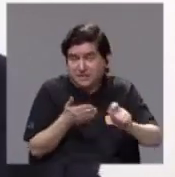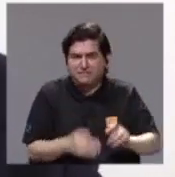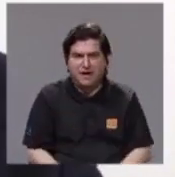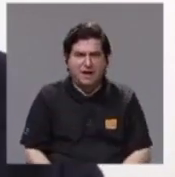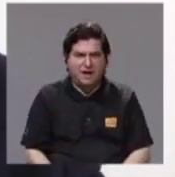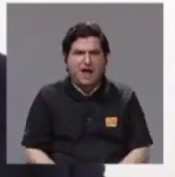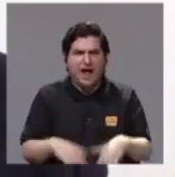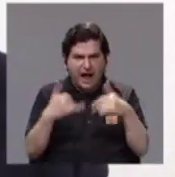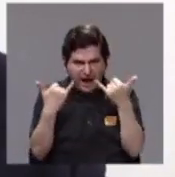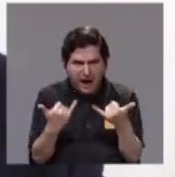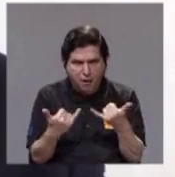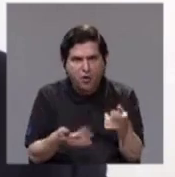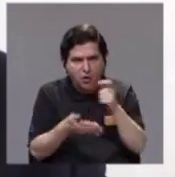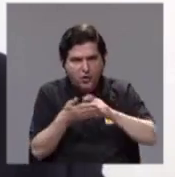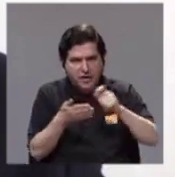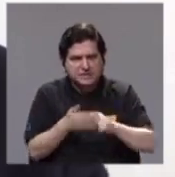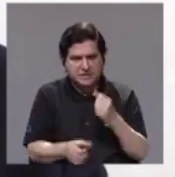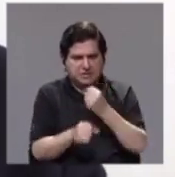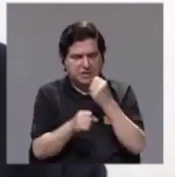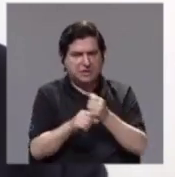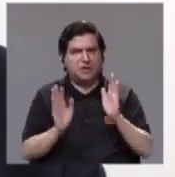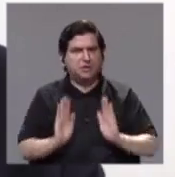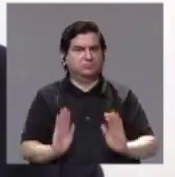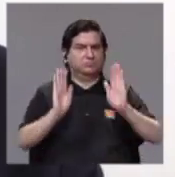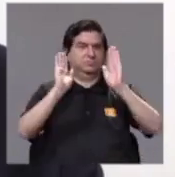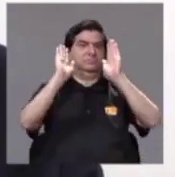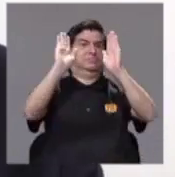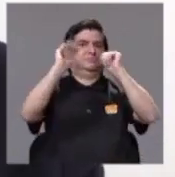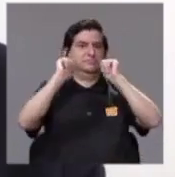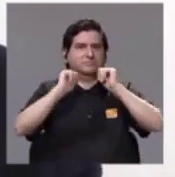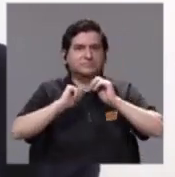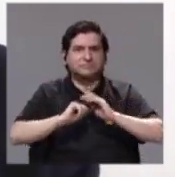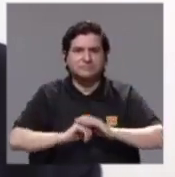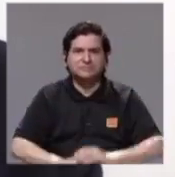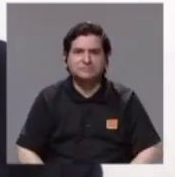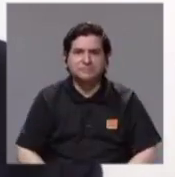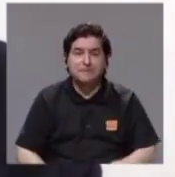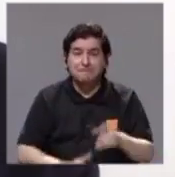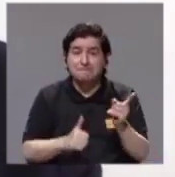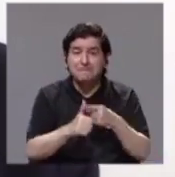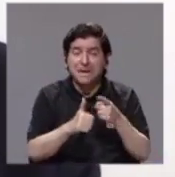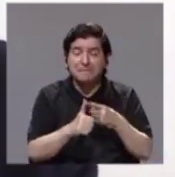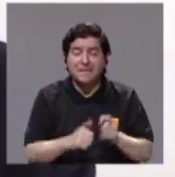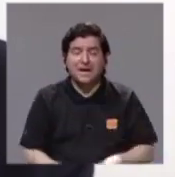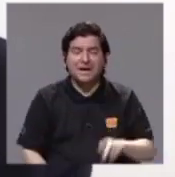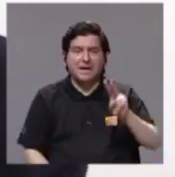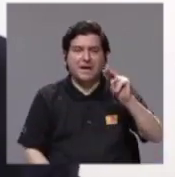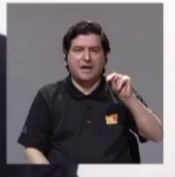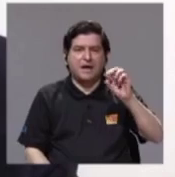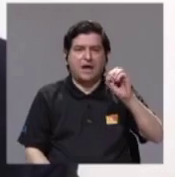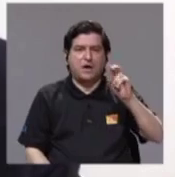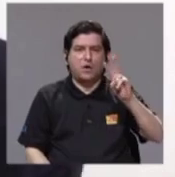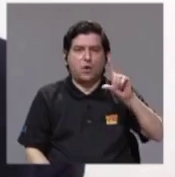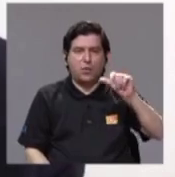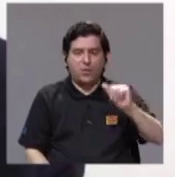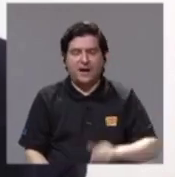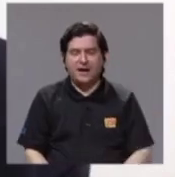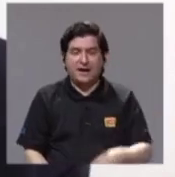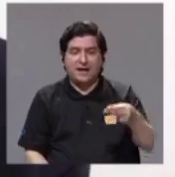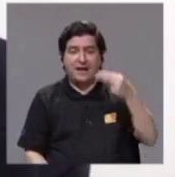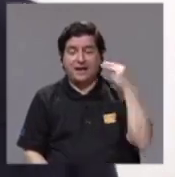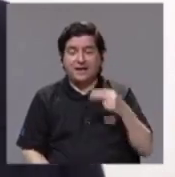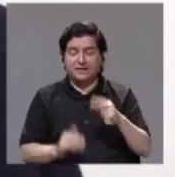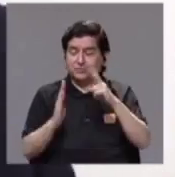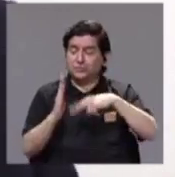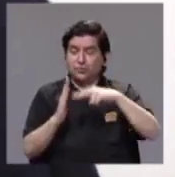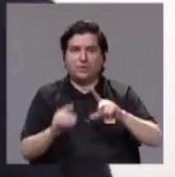escribir, pero saber escribir una obra maestra, que es la primera novela de la historia de la literatura